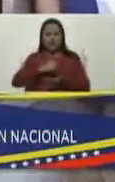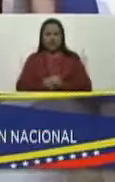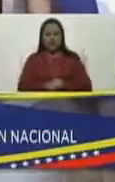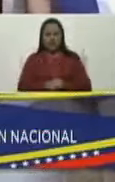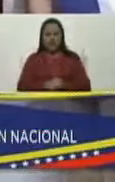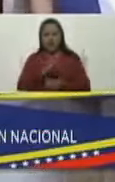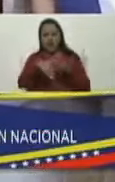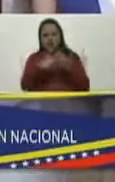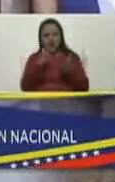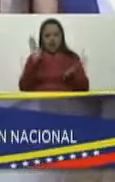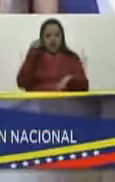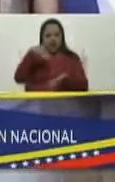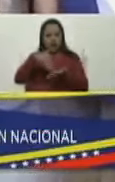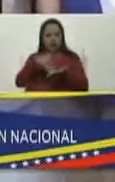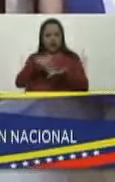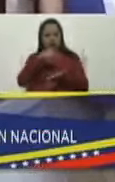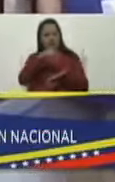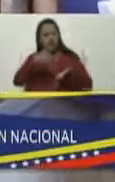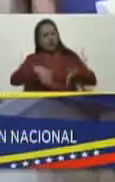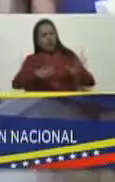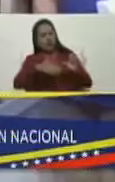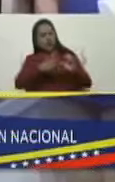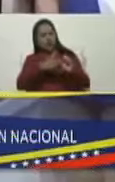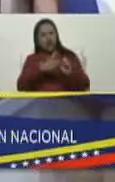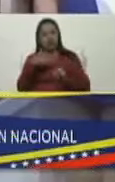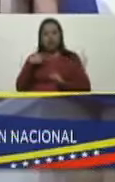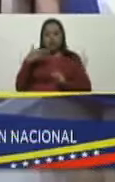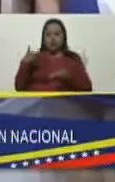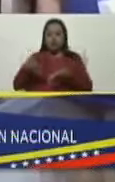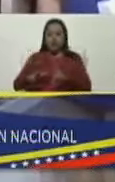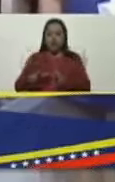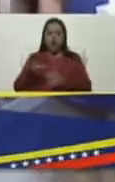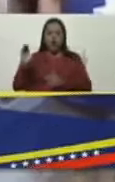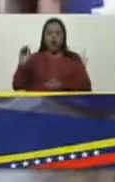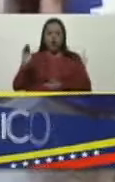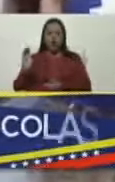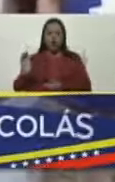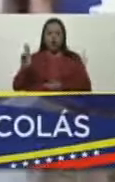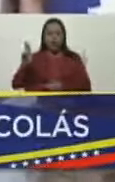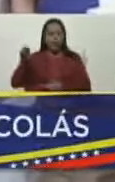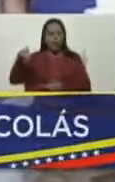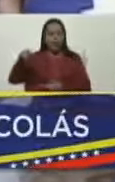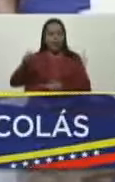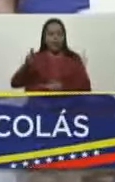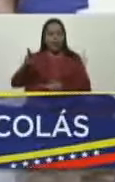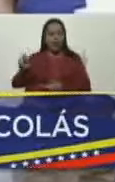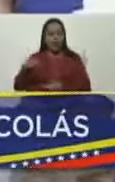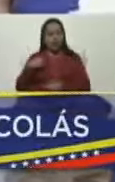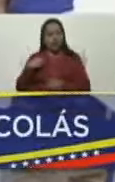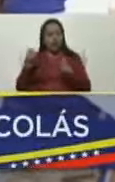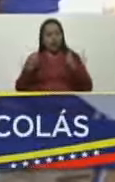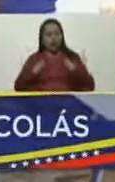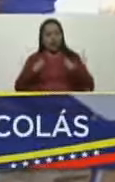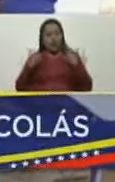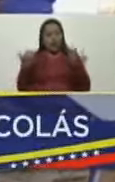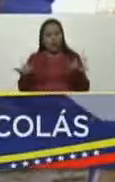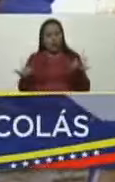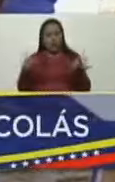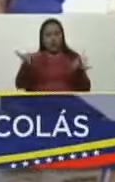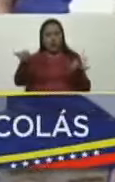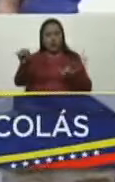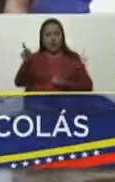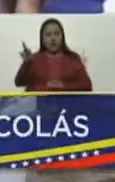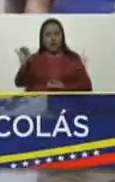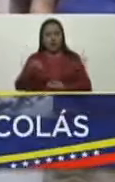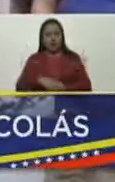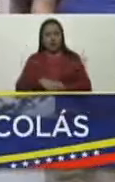Aragua. ¿Y tú naciste? Soy nacida en Ocumare del Tuy y actualmente vivo en Yare. Dos pueblos